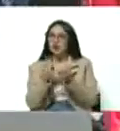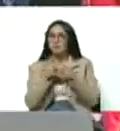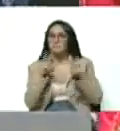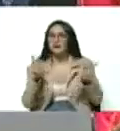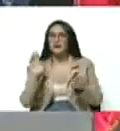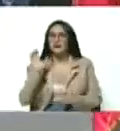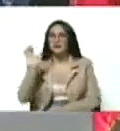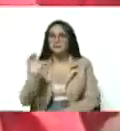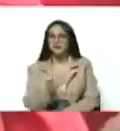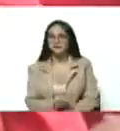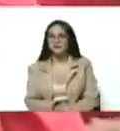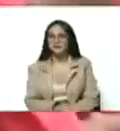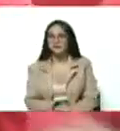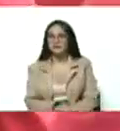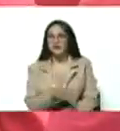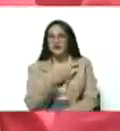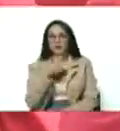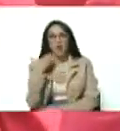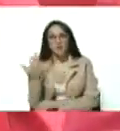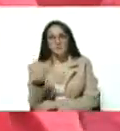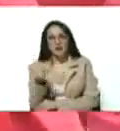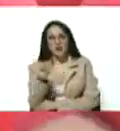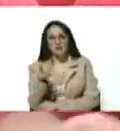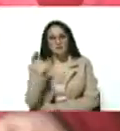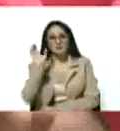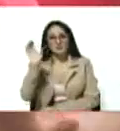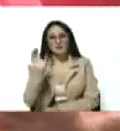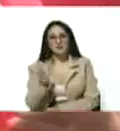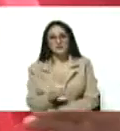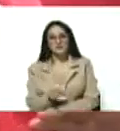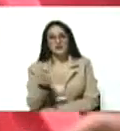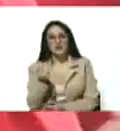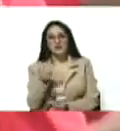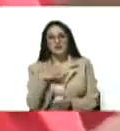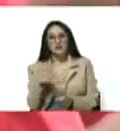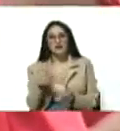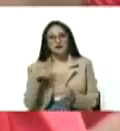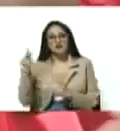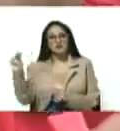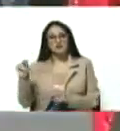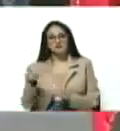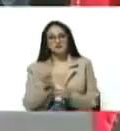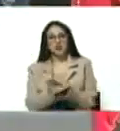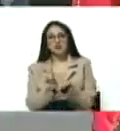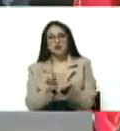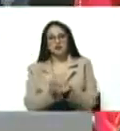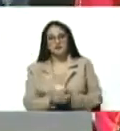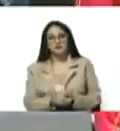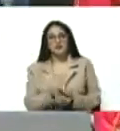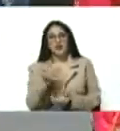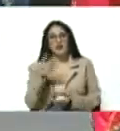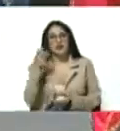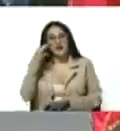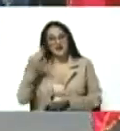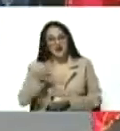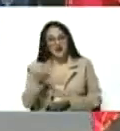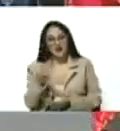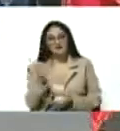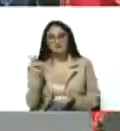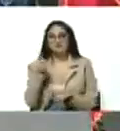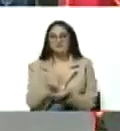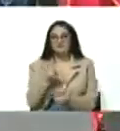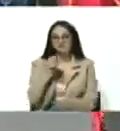patria. Porque queremos lo mejor para esta patria. Y nada ni nadie nos va a sacar de ese camino. Ahora, el que crea que va a